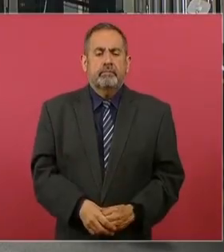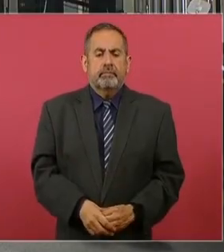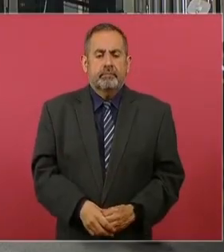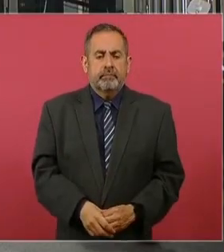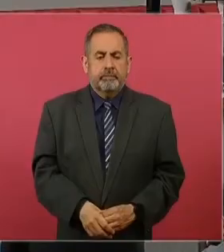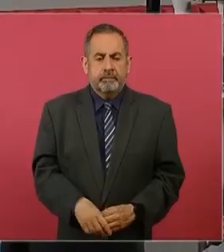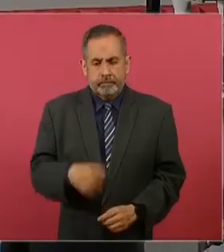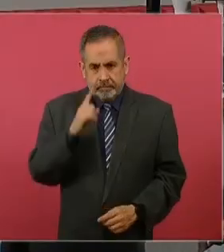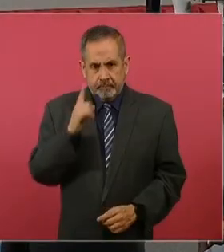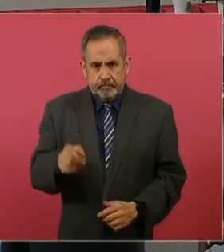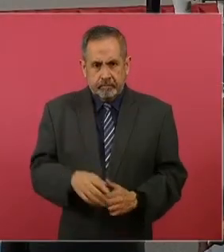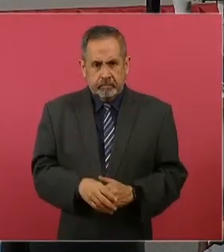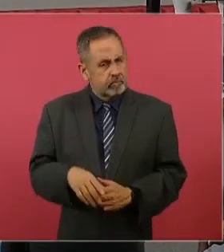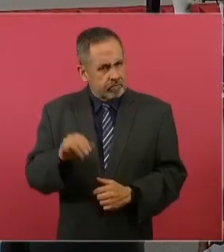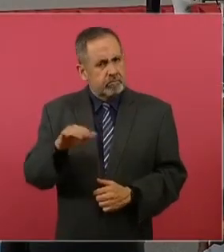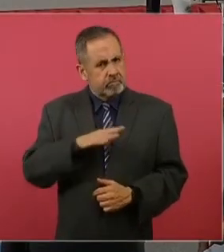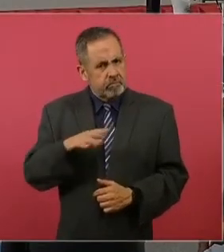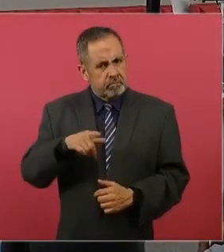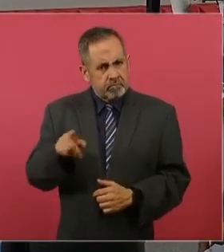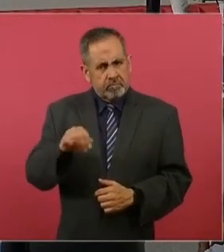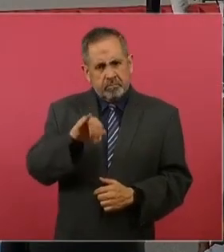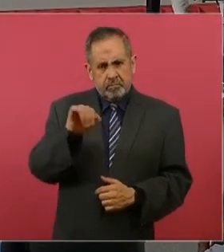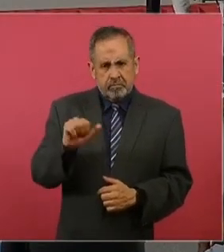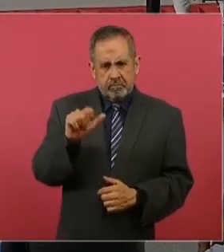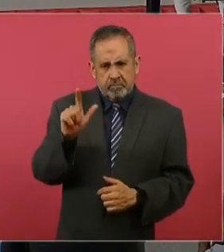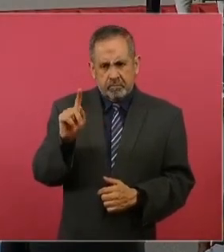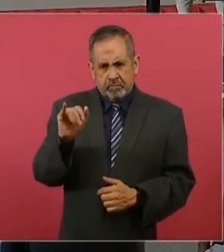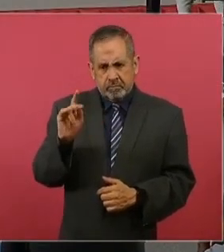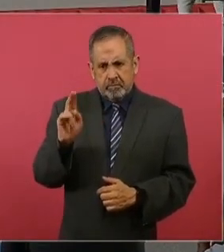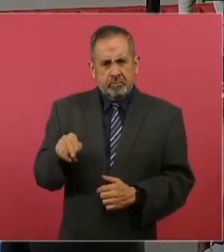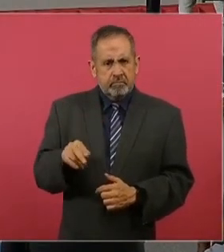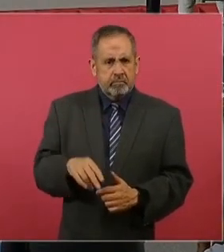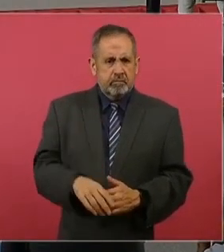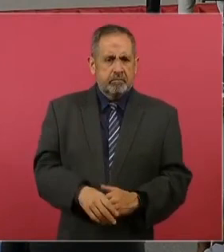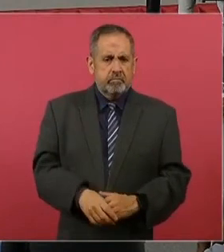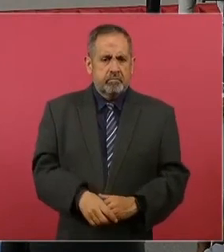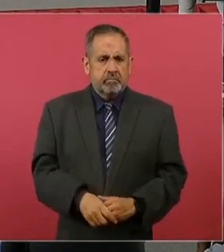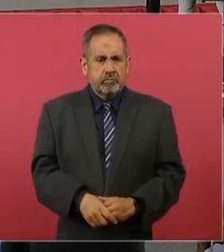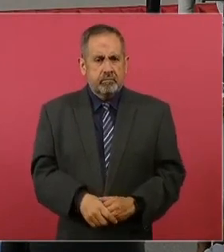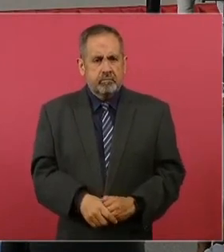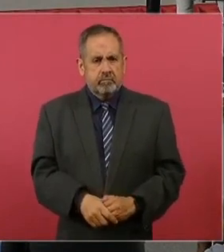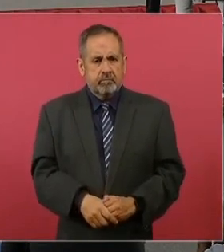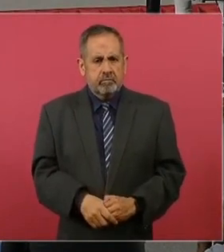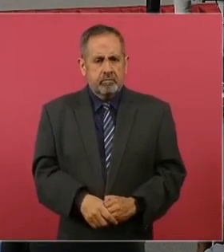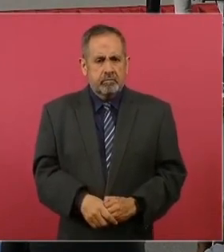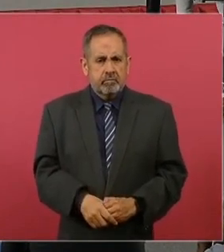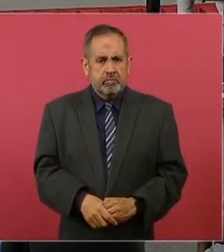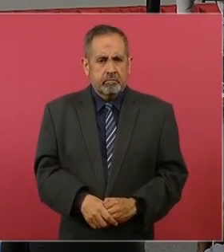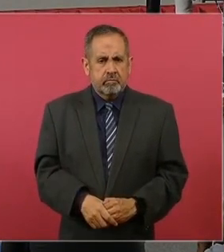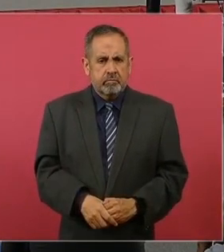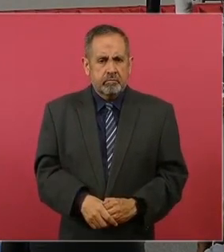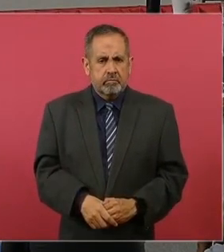Aquí están. Mira, sí está Jaltipan. Sí. Ah, sí está Jaltipan.